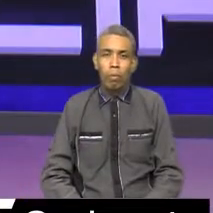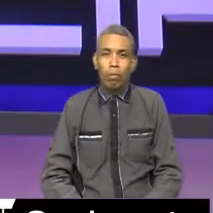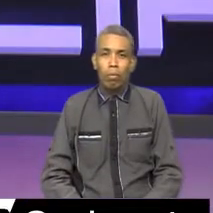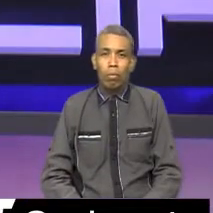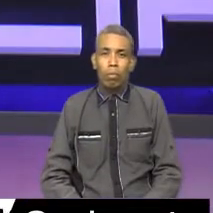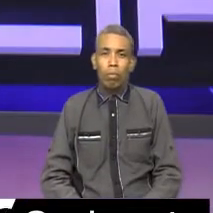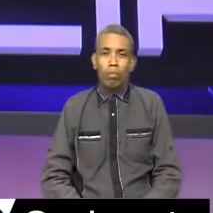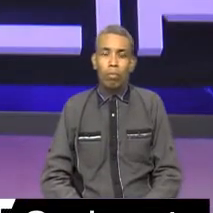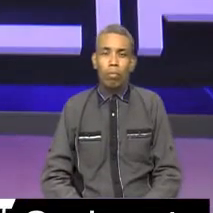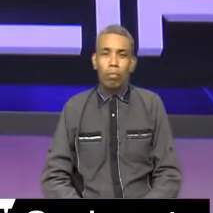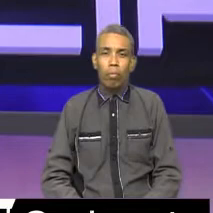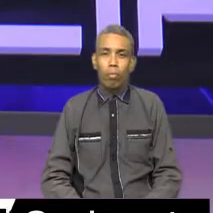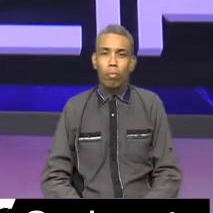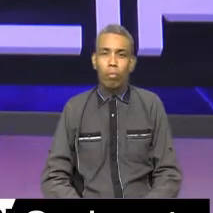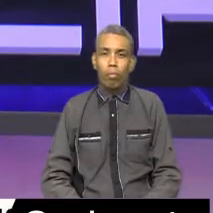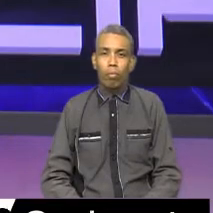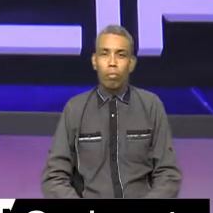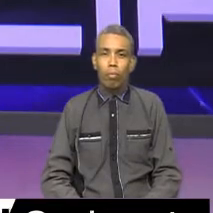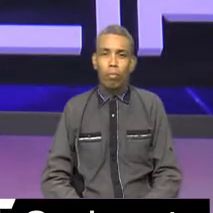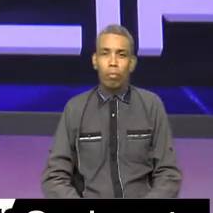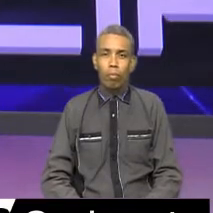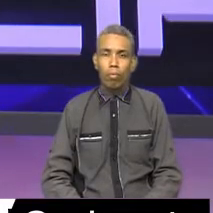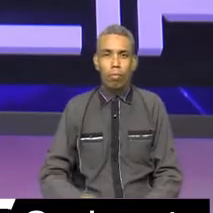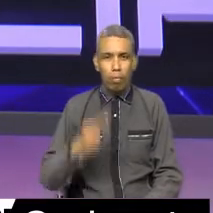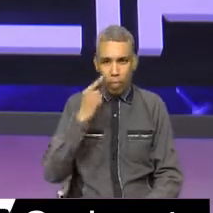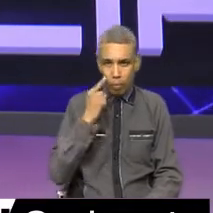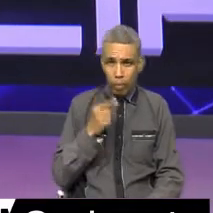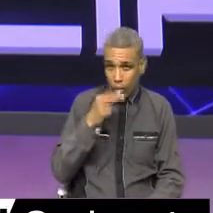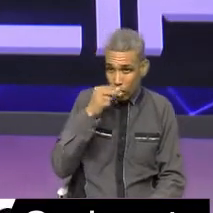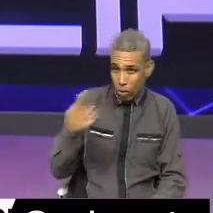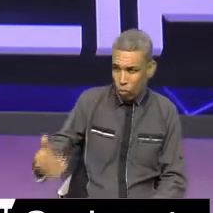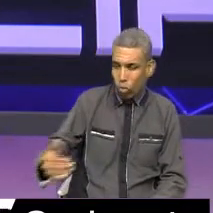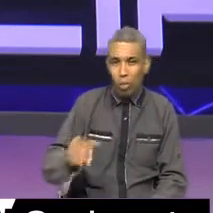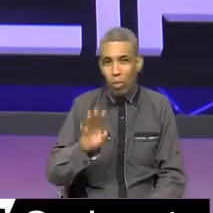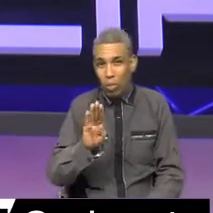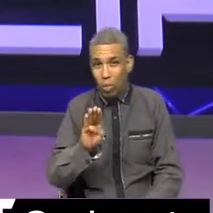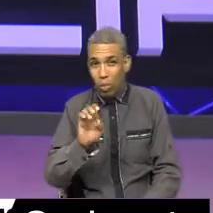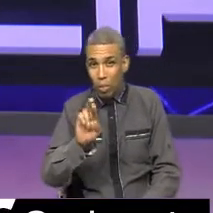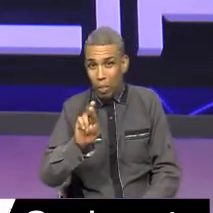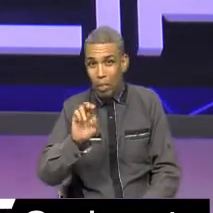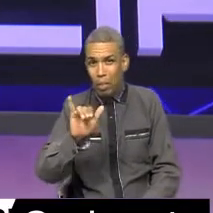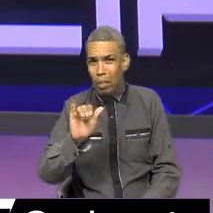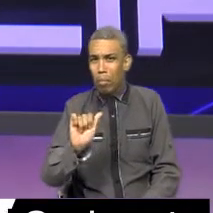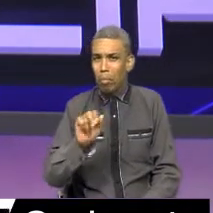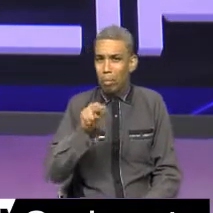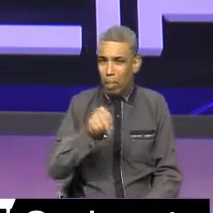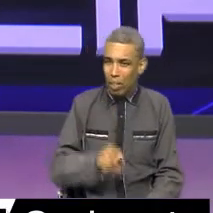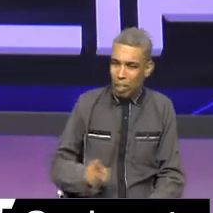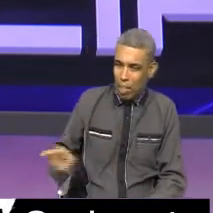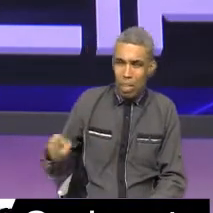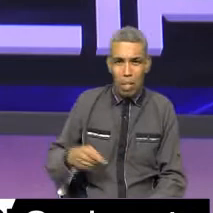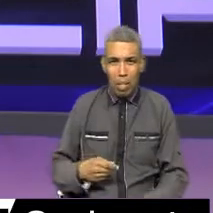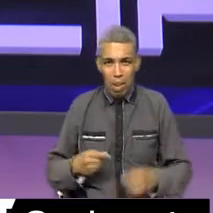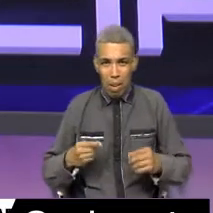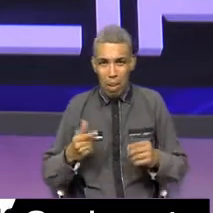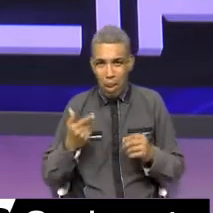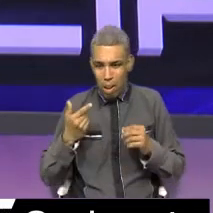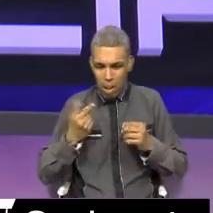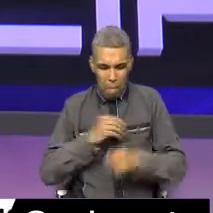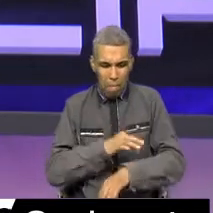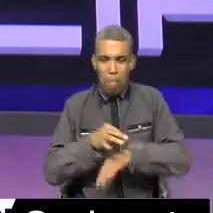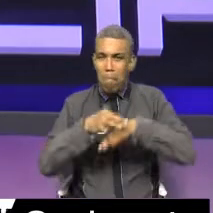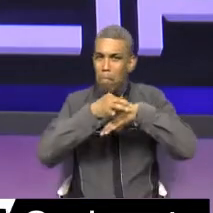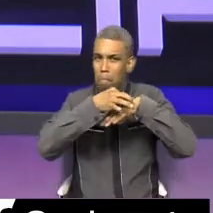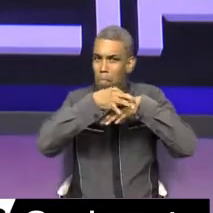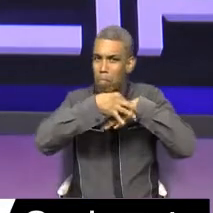Enlace Noticias conoció la historia de Brian Jiménez, un niño de 8 años que padece epidermólisis ampollar o piel de cristal. Requiere la ayuda de todos